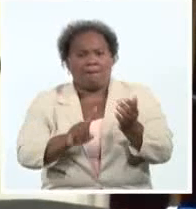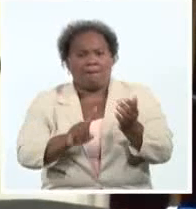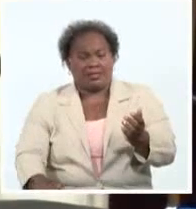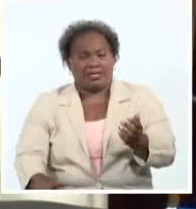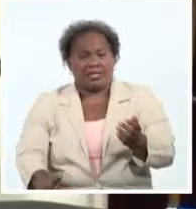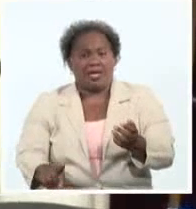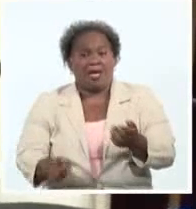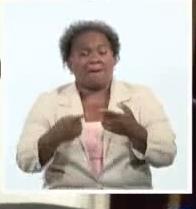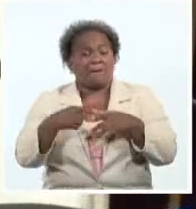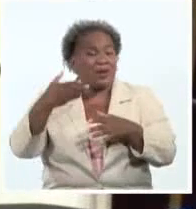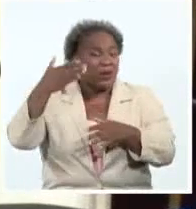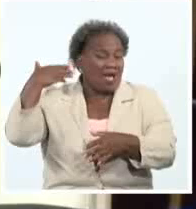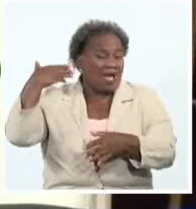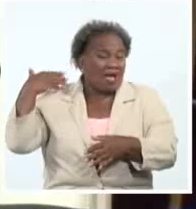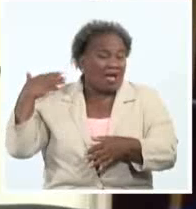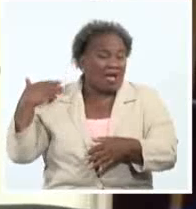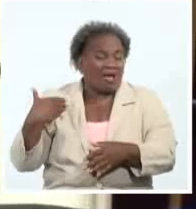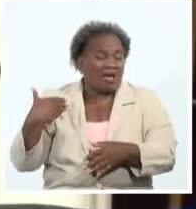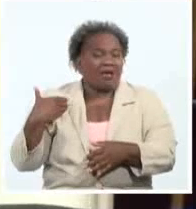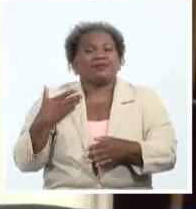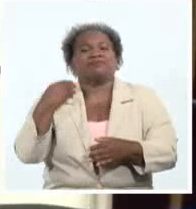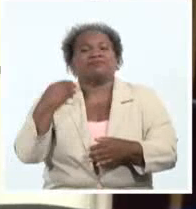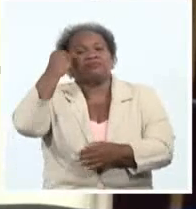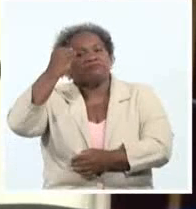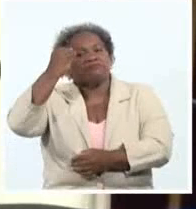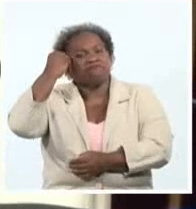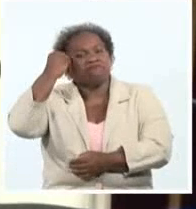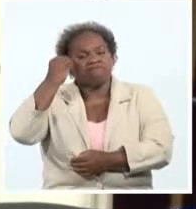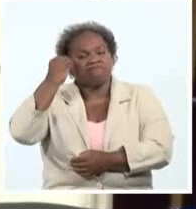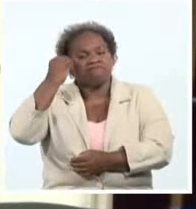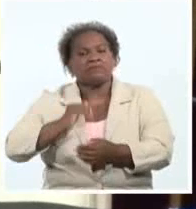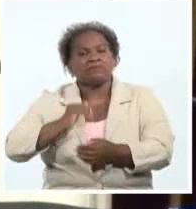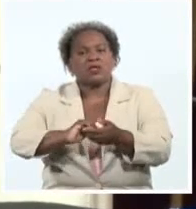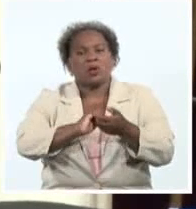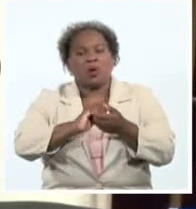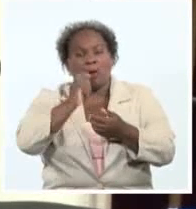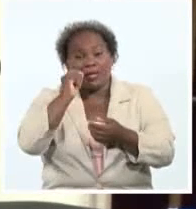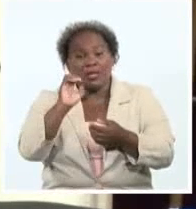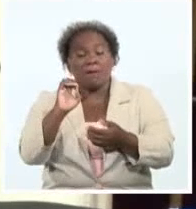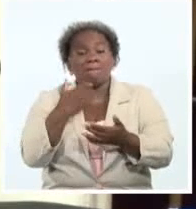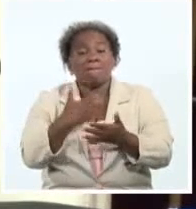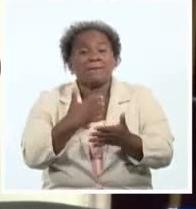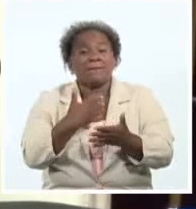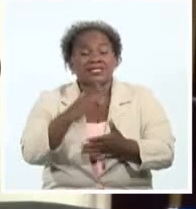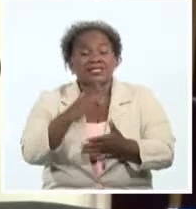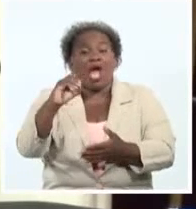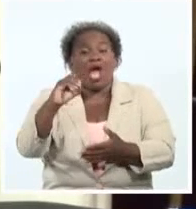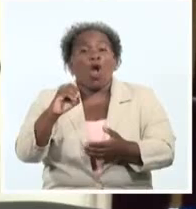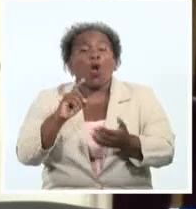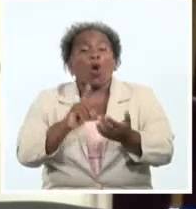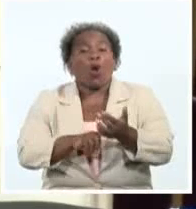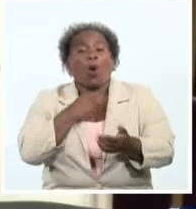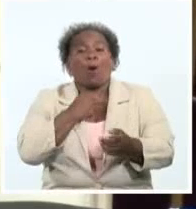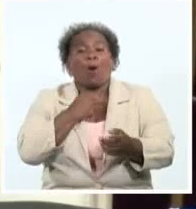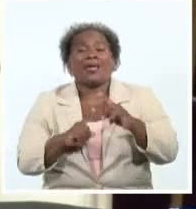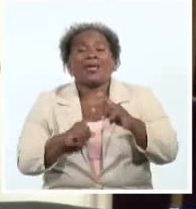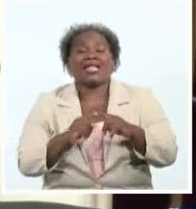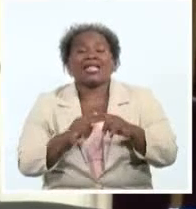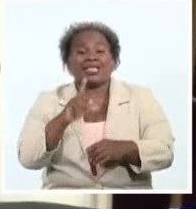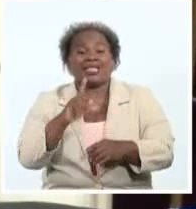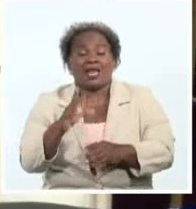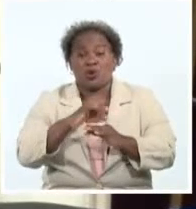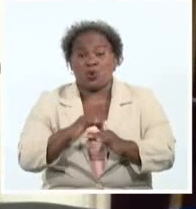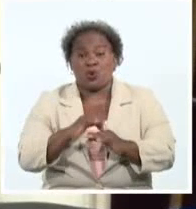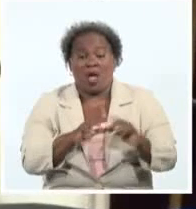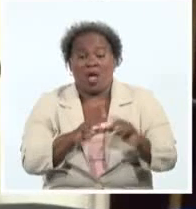mucho tiempo, incluso hemos realizado estos análisis con los compañeros de Copectel, que al no contar con las baterías, con los inversores,